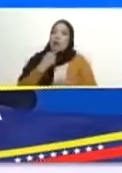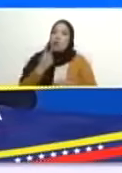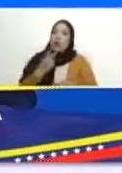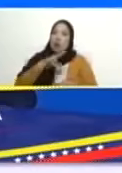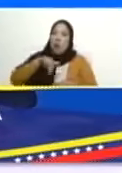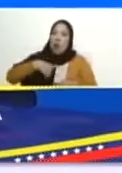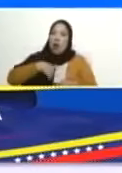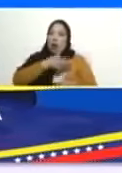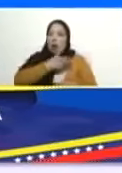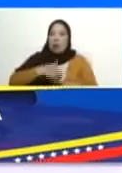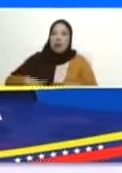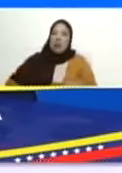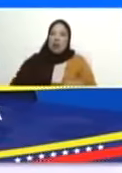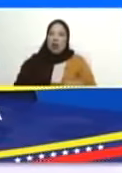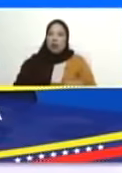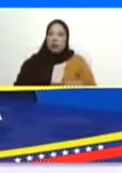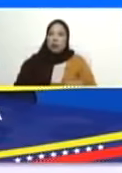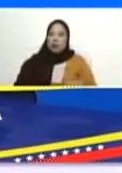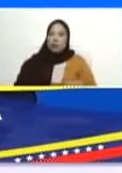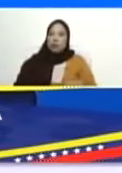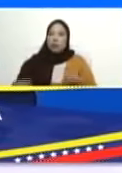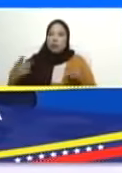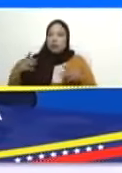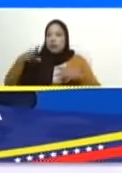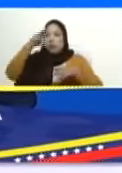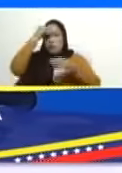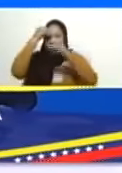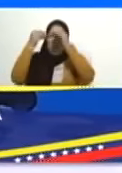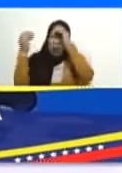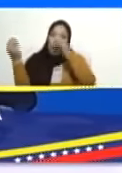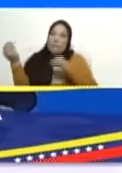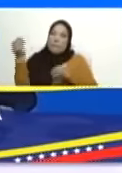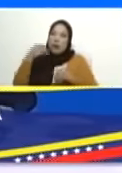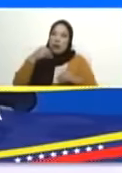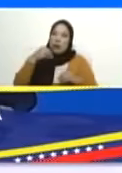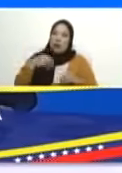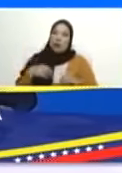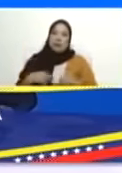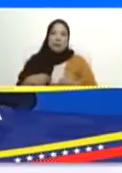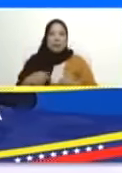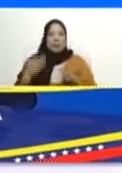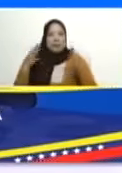nuestro presidente aprendido más que yo.